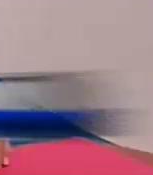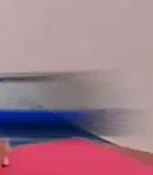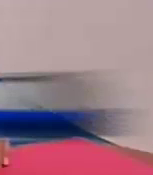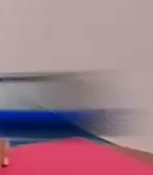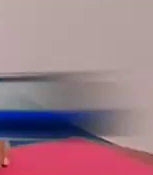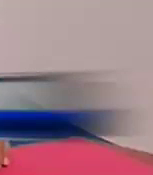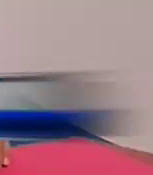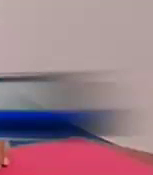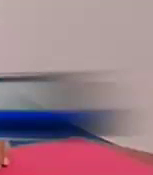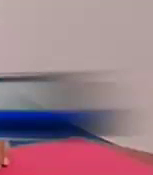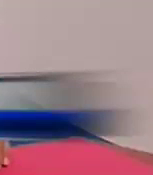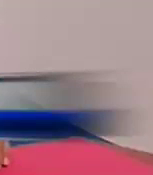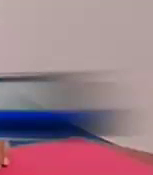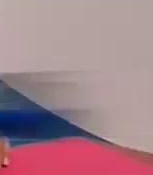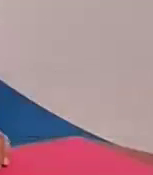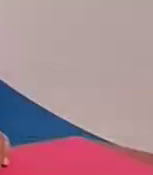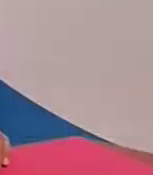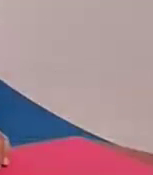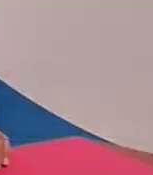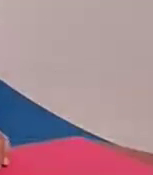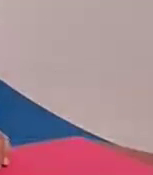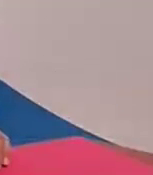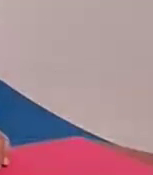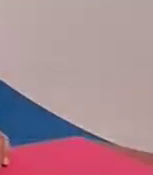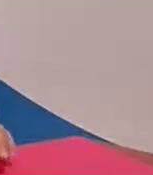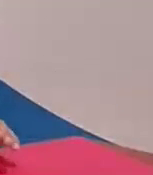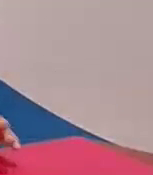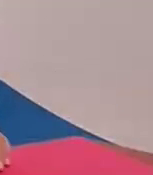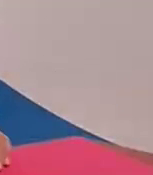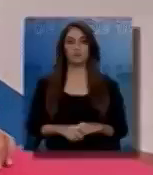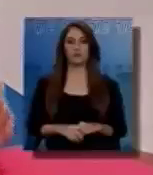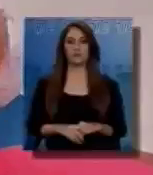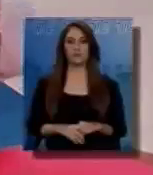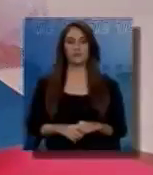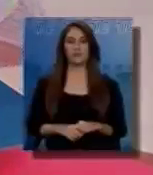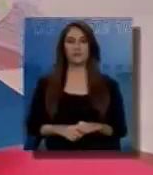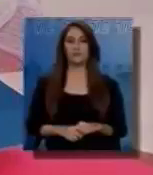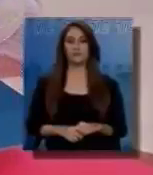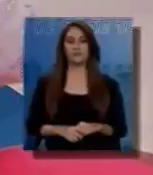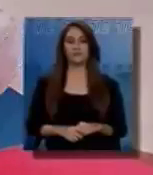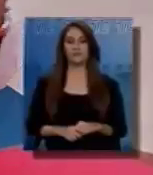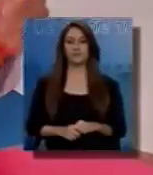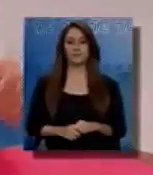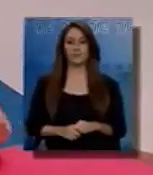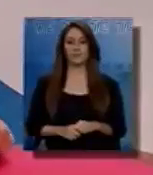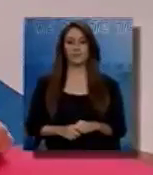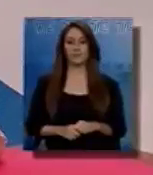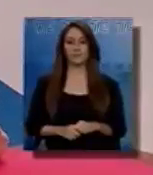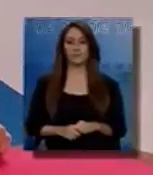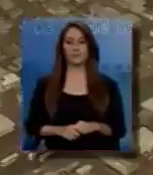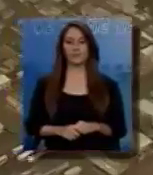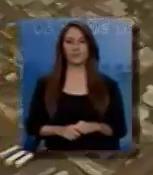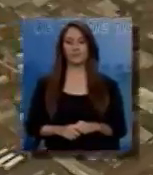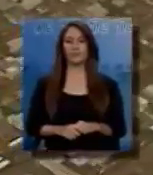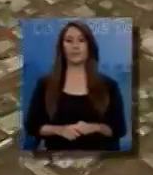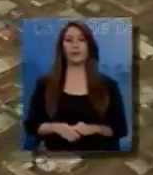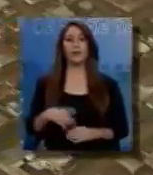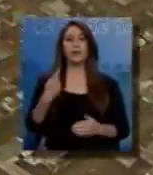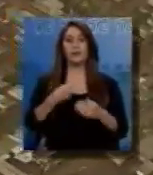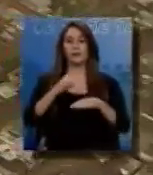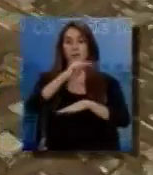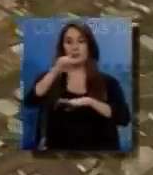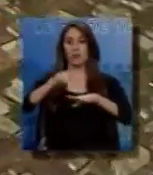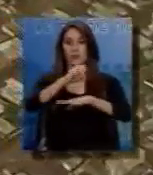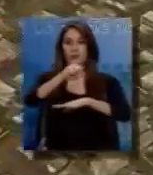ido creando estos asentamientos irregulares, que no ha obedecido ningún tipo de orden territorial. Monte